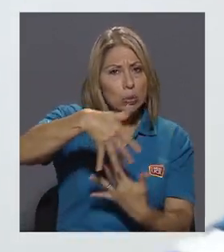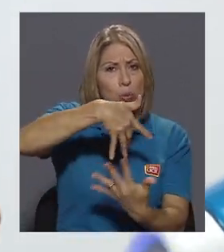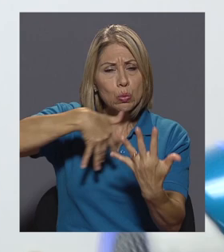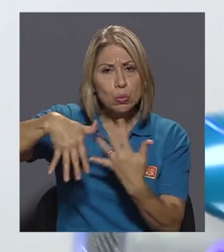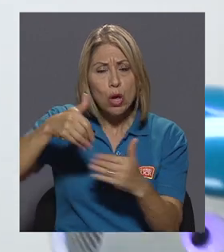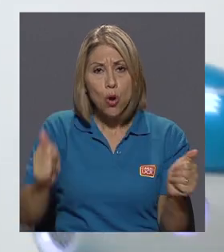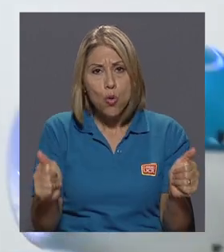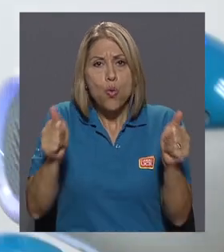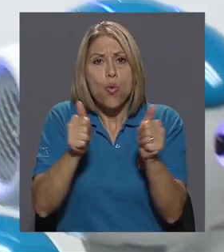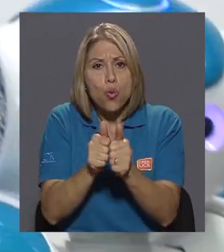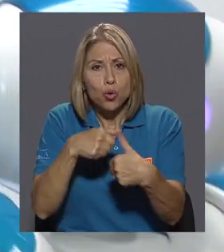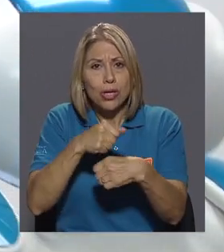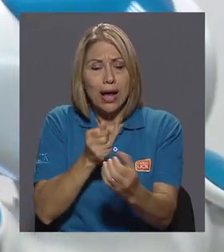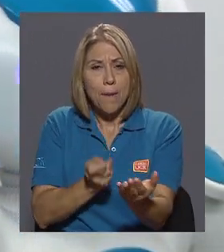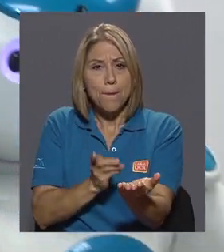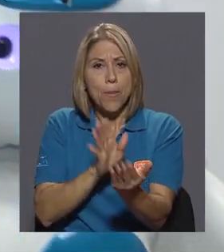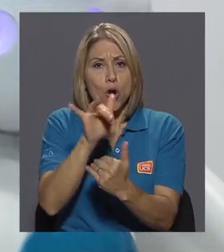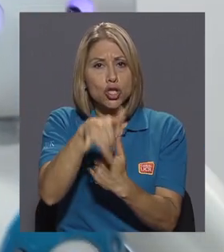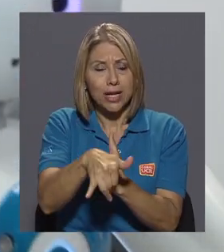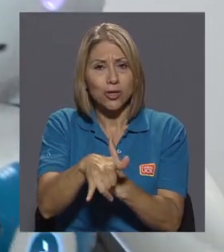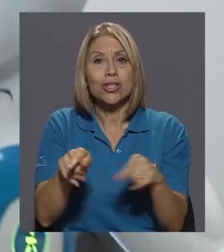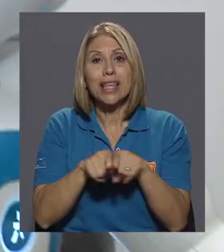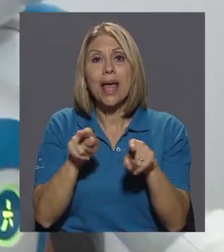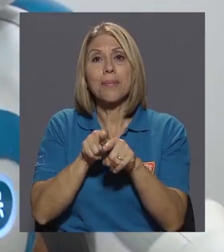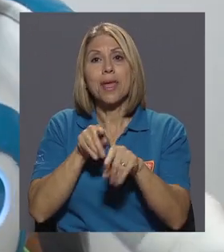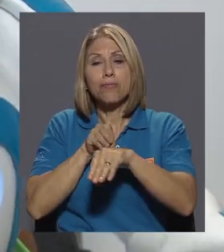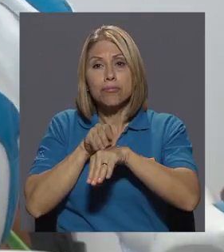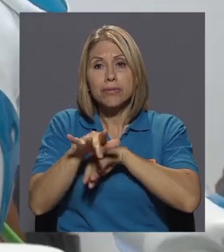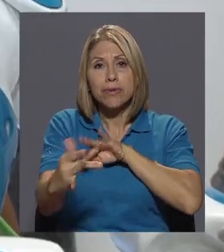proyectos en conjunto y se proyecten hacia la comunidad.